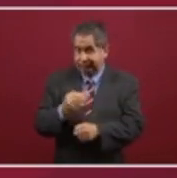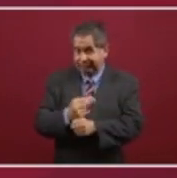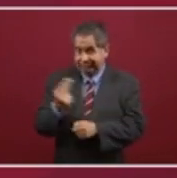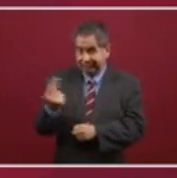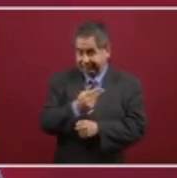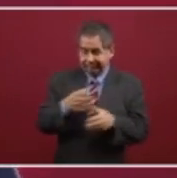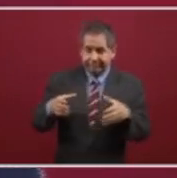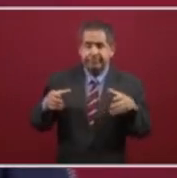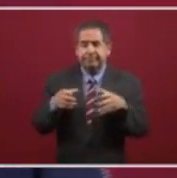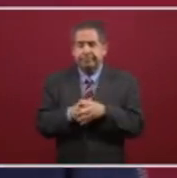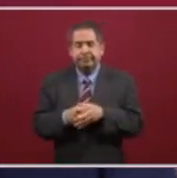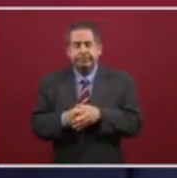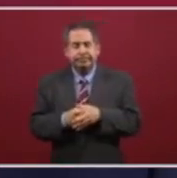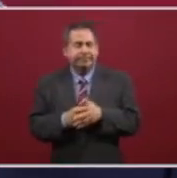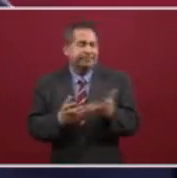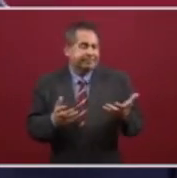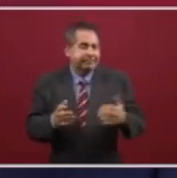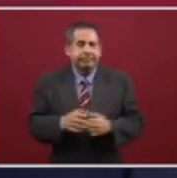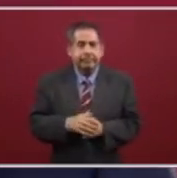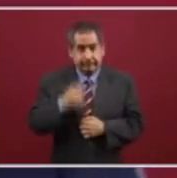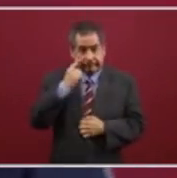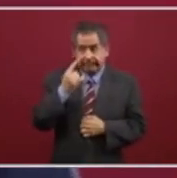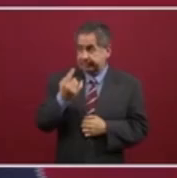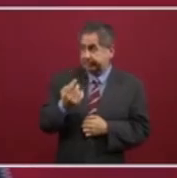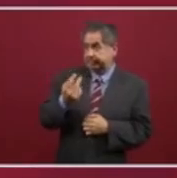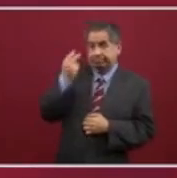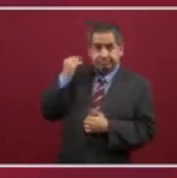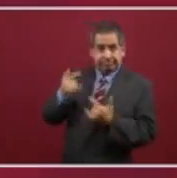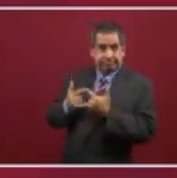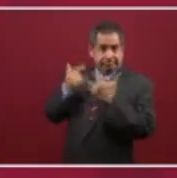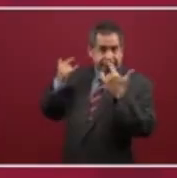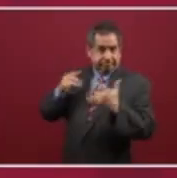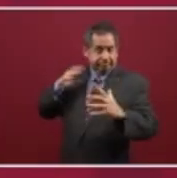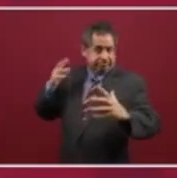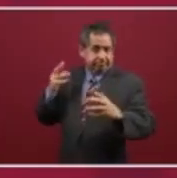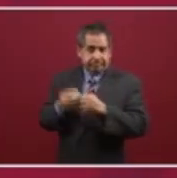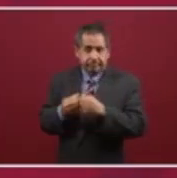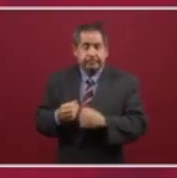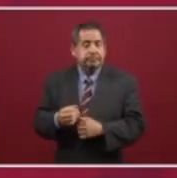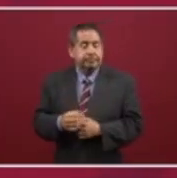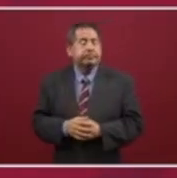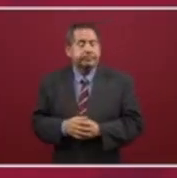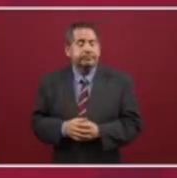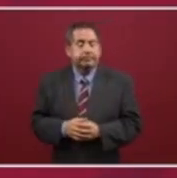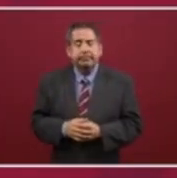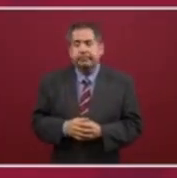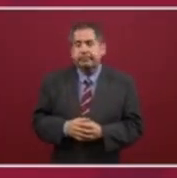la historia nos enseña de que han habido